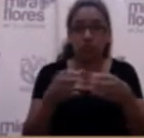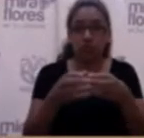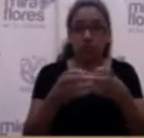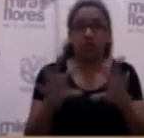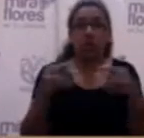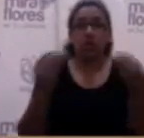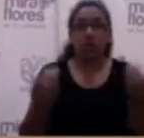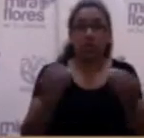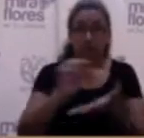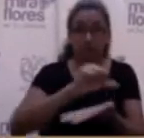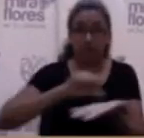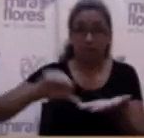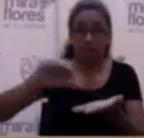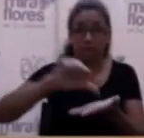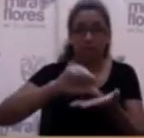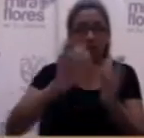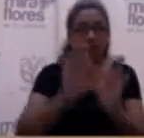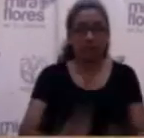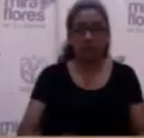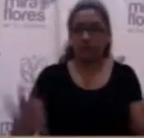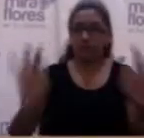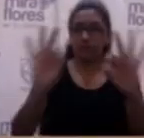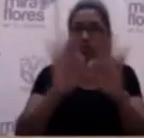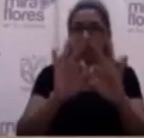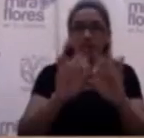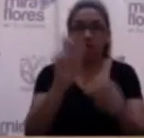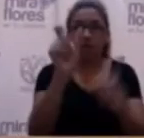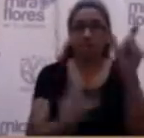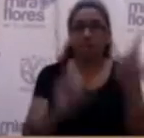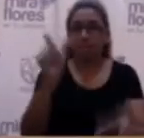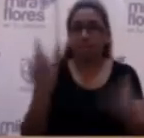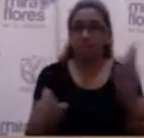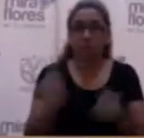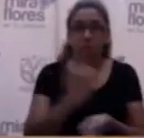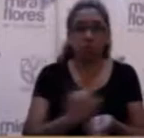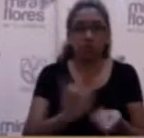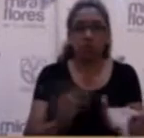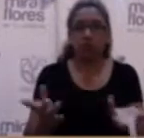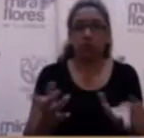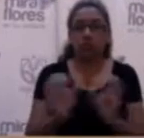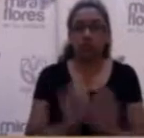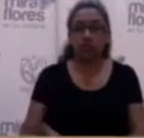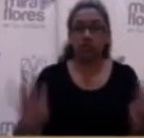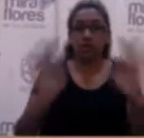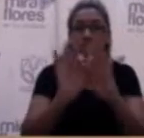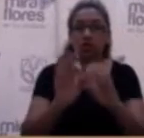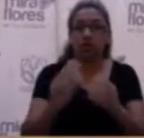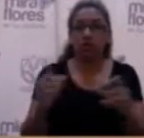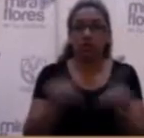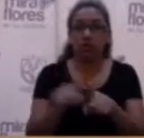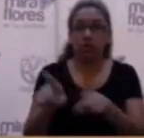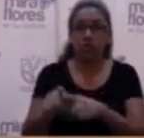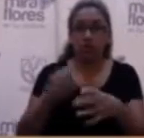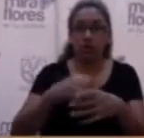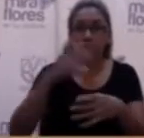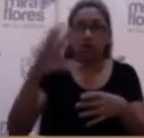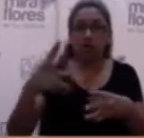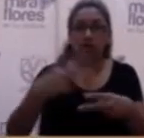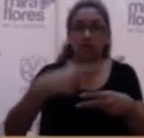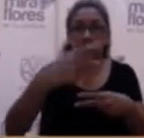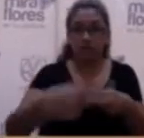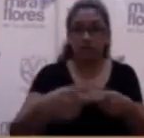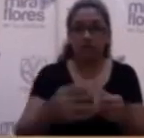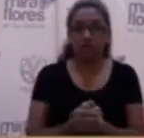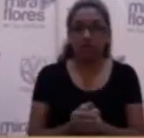parques son los espacios públicos más significativos para la población, muy importantes para la calidad de vida de los vecinos,